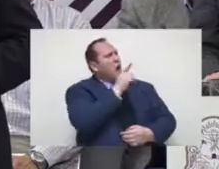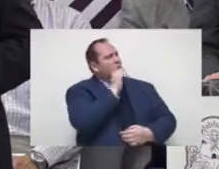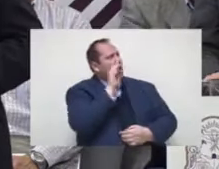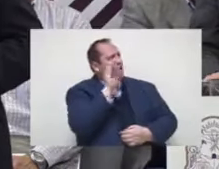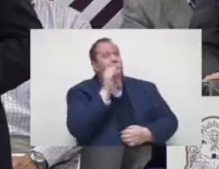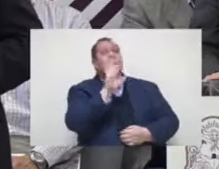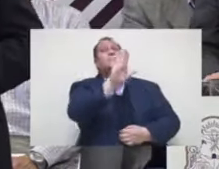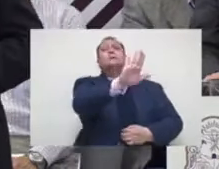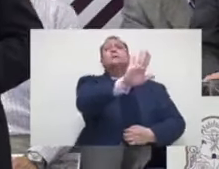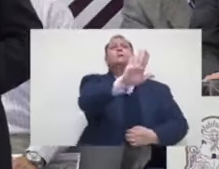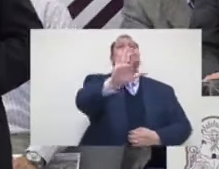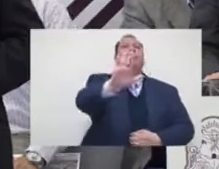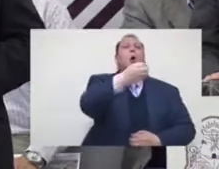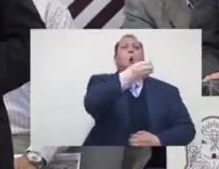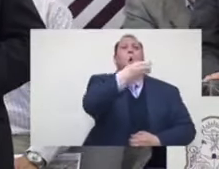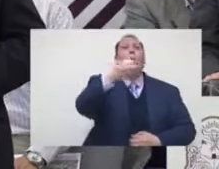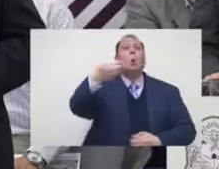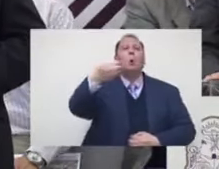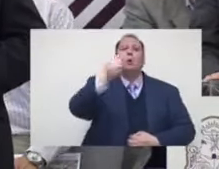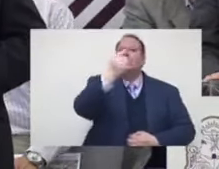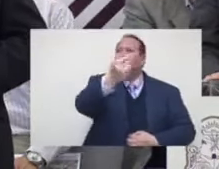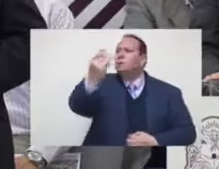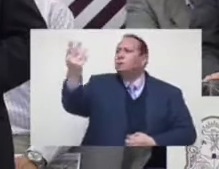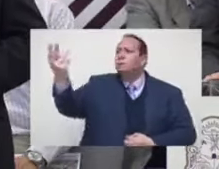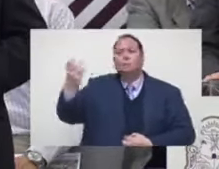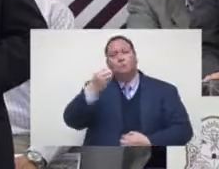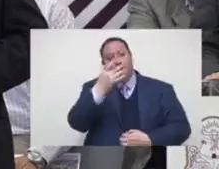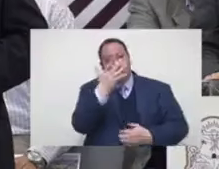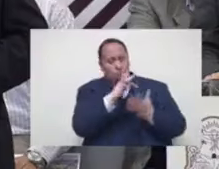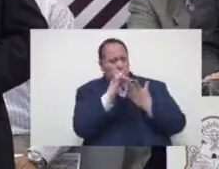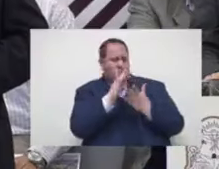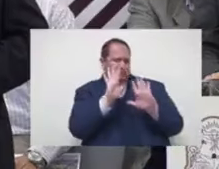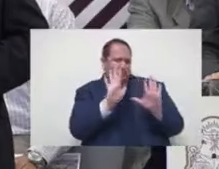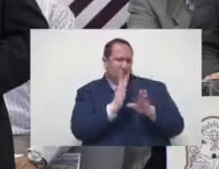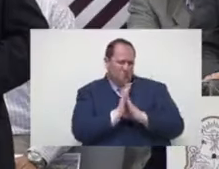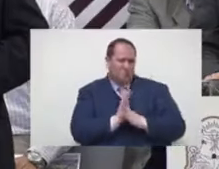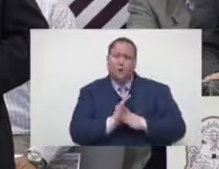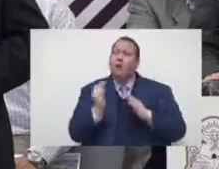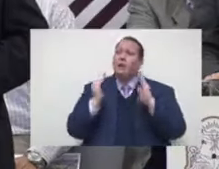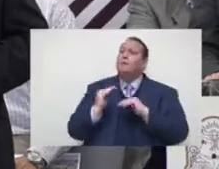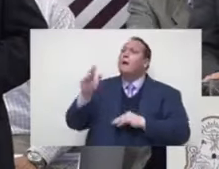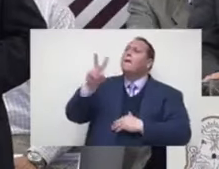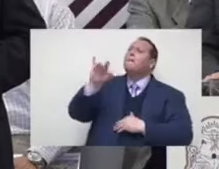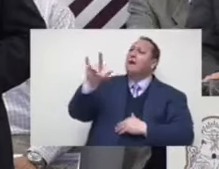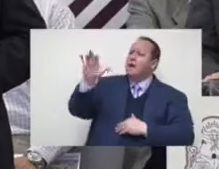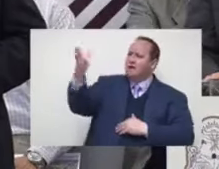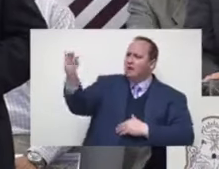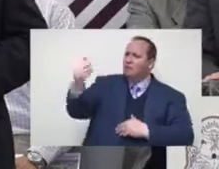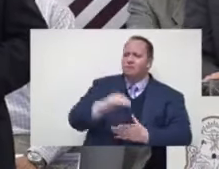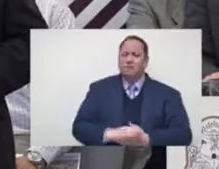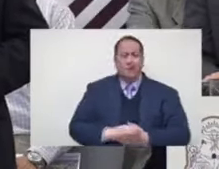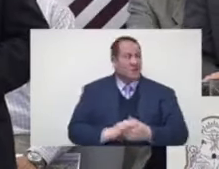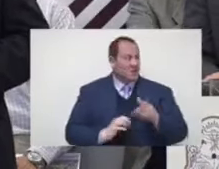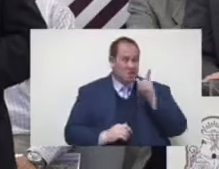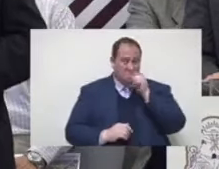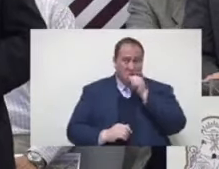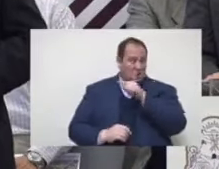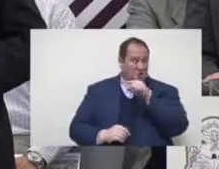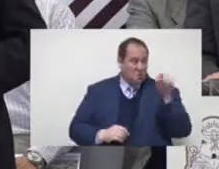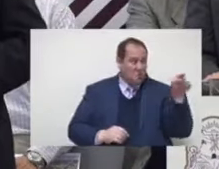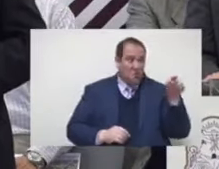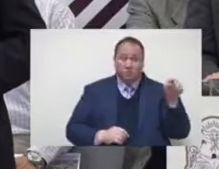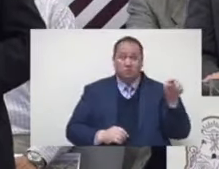Perdón, hay un orden... Hay un orden, muchas gracias. Hay un orden, por favor. Continuamos con Villa, que está. Esos policías, Cosama,